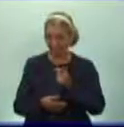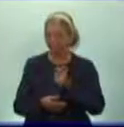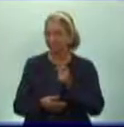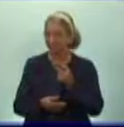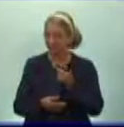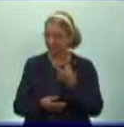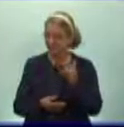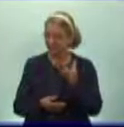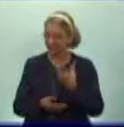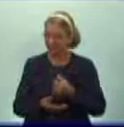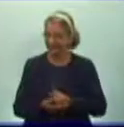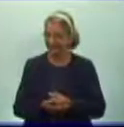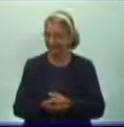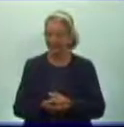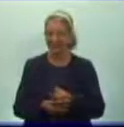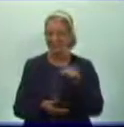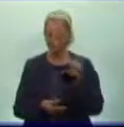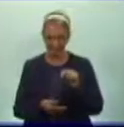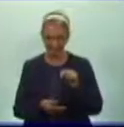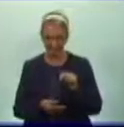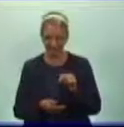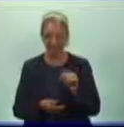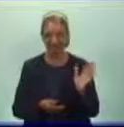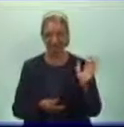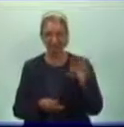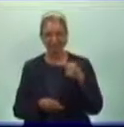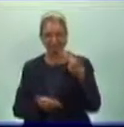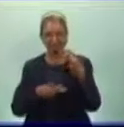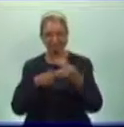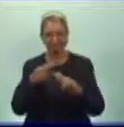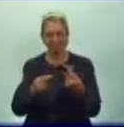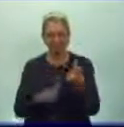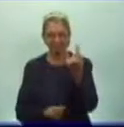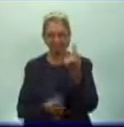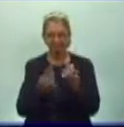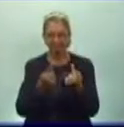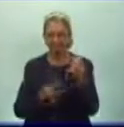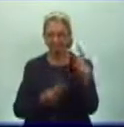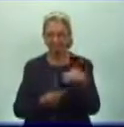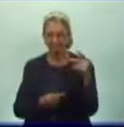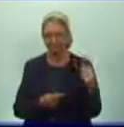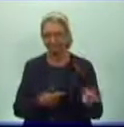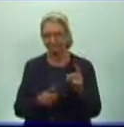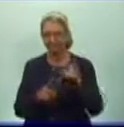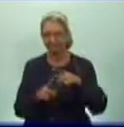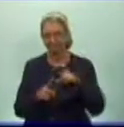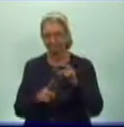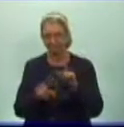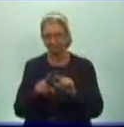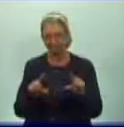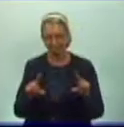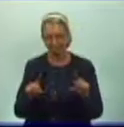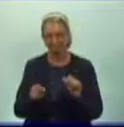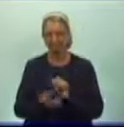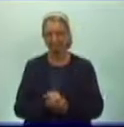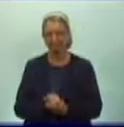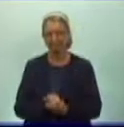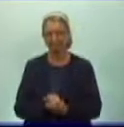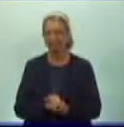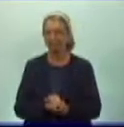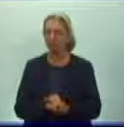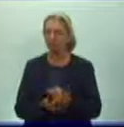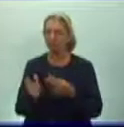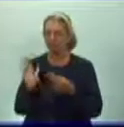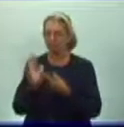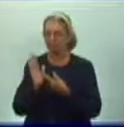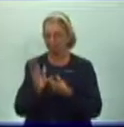interesante? Pues ahora vamos a realizar algunas actividades del texto. Vamos a ver, yo se las voy a presentar